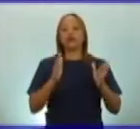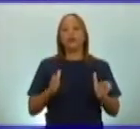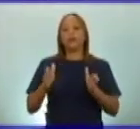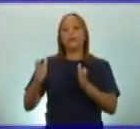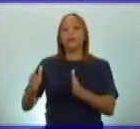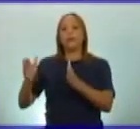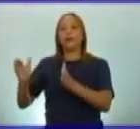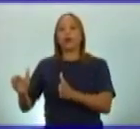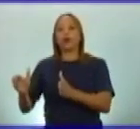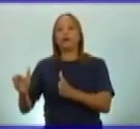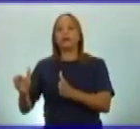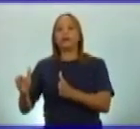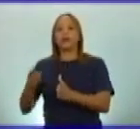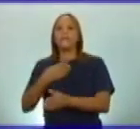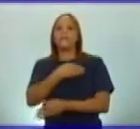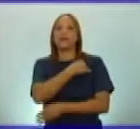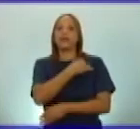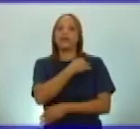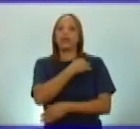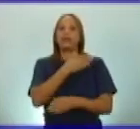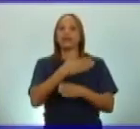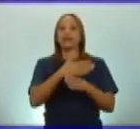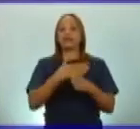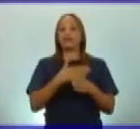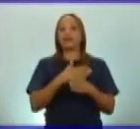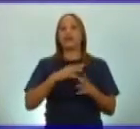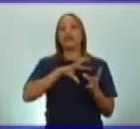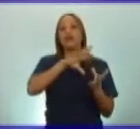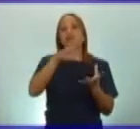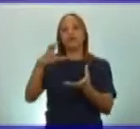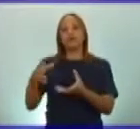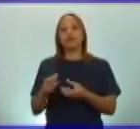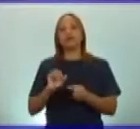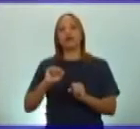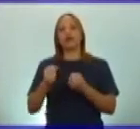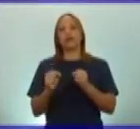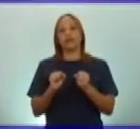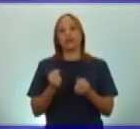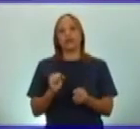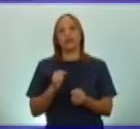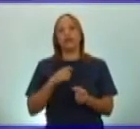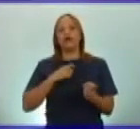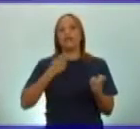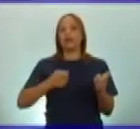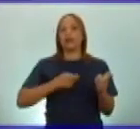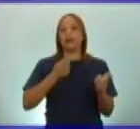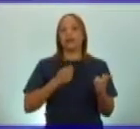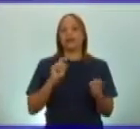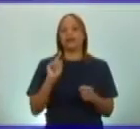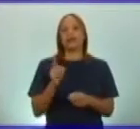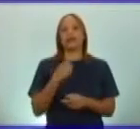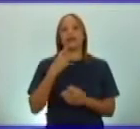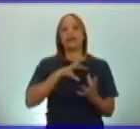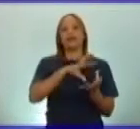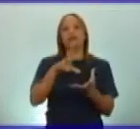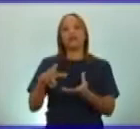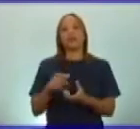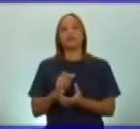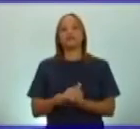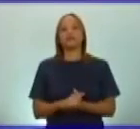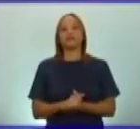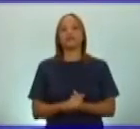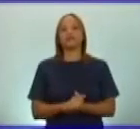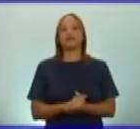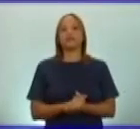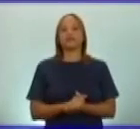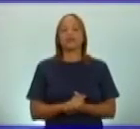se dividió el mundo capitalista para llevar a cabo esta injusta e innecesaria Primera Guerra Mundial, conocidas también, como ustedes